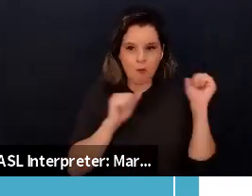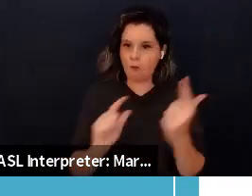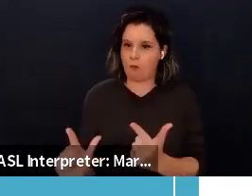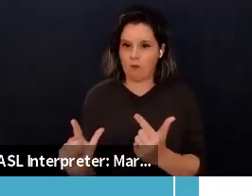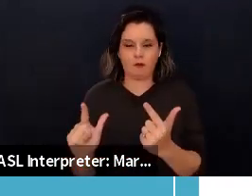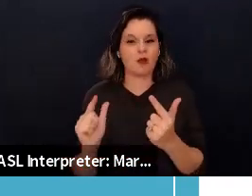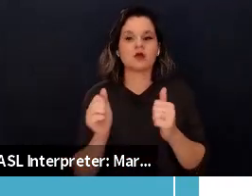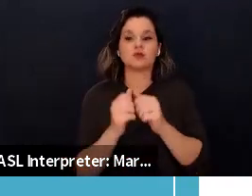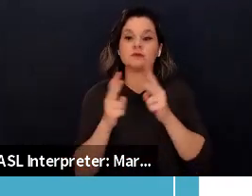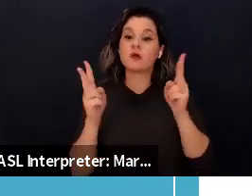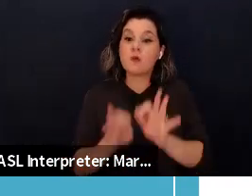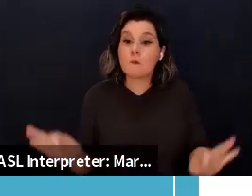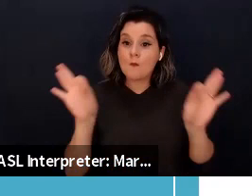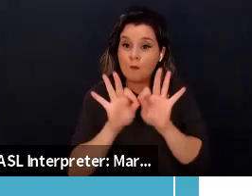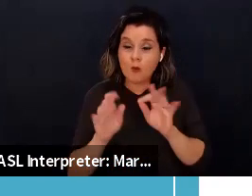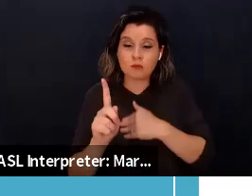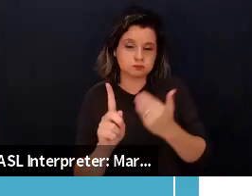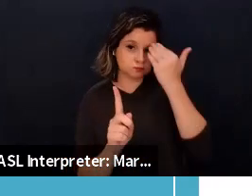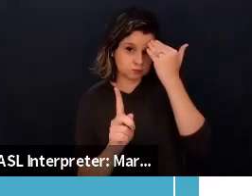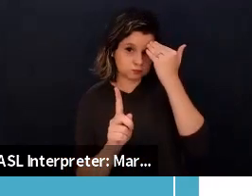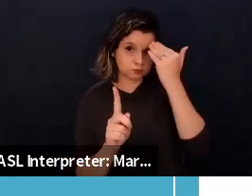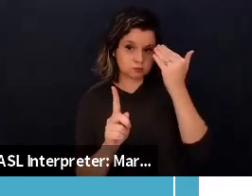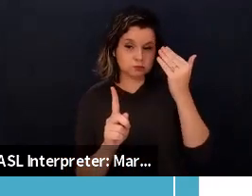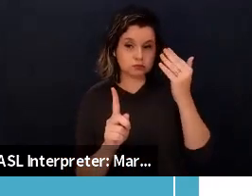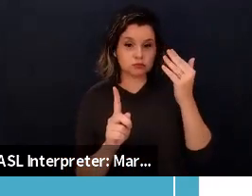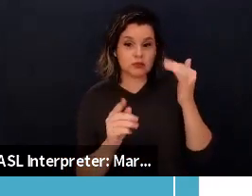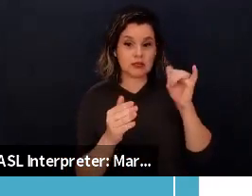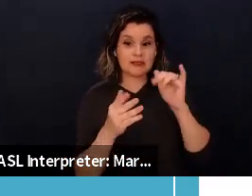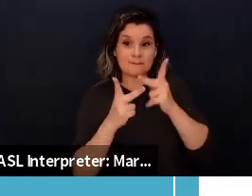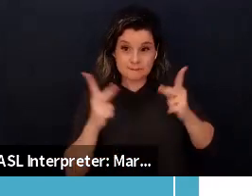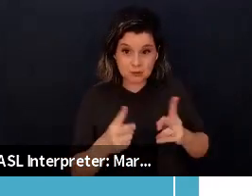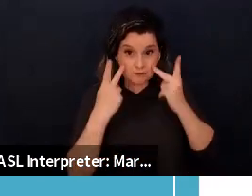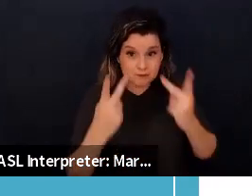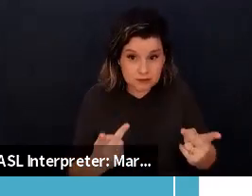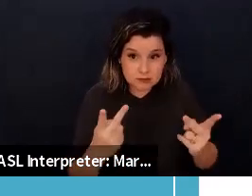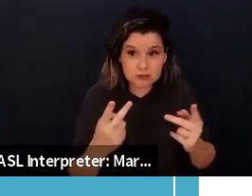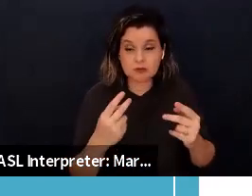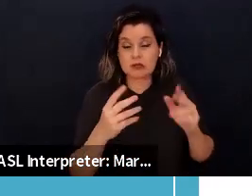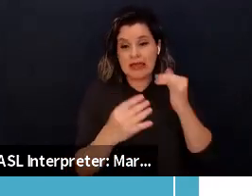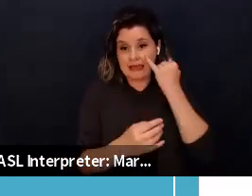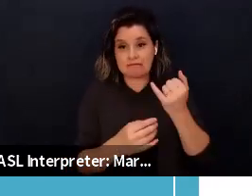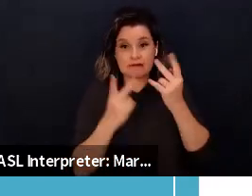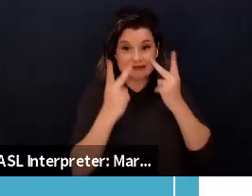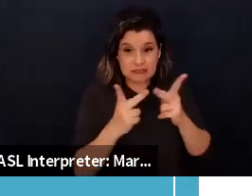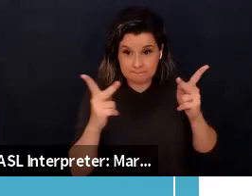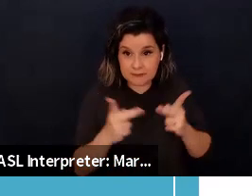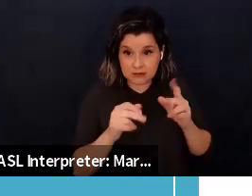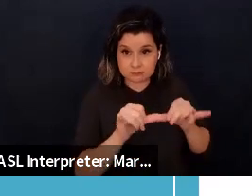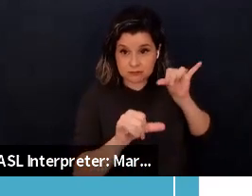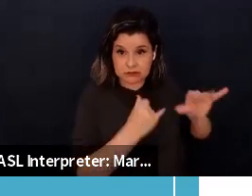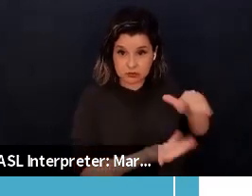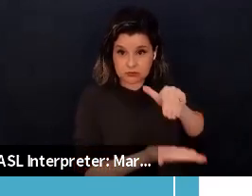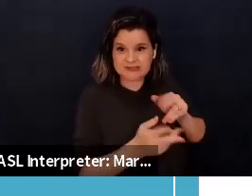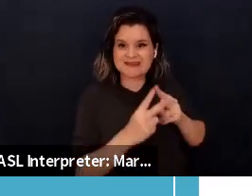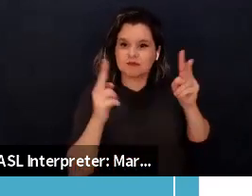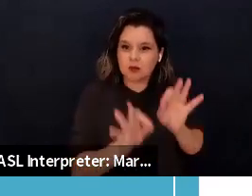Entonces es importante saber que si ustedes están visitando a una persona en un centro de detención, siempre es